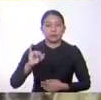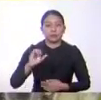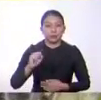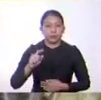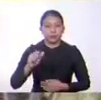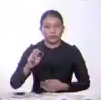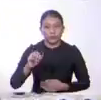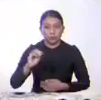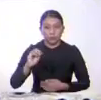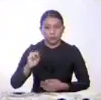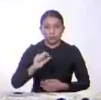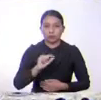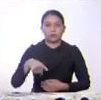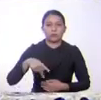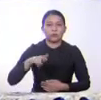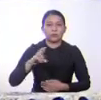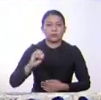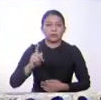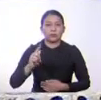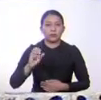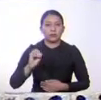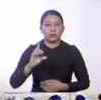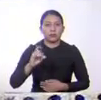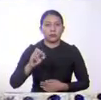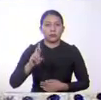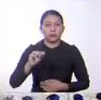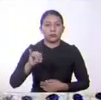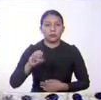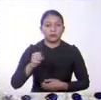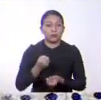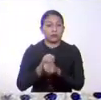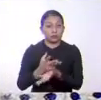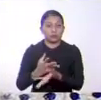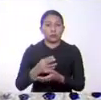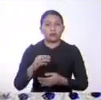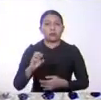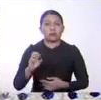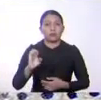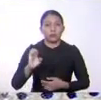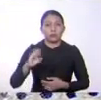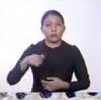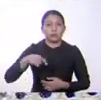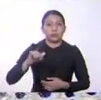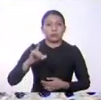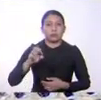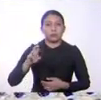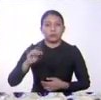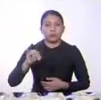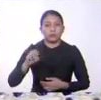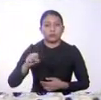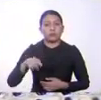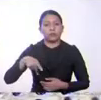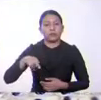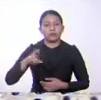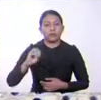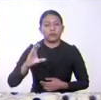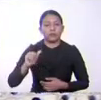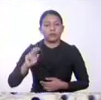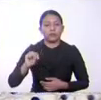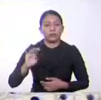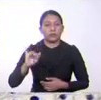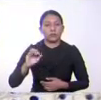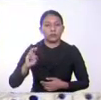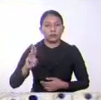la protodermis, que origina la epidermis, el procambium, que origina a los tejidos conductores